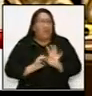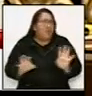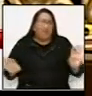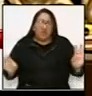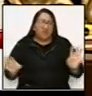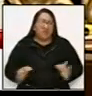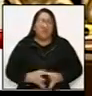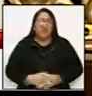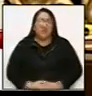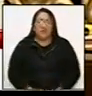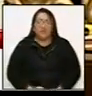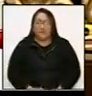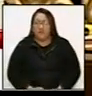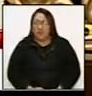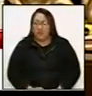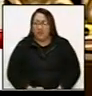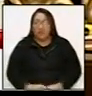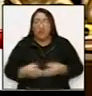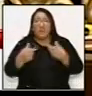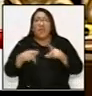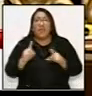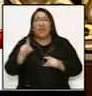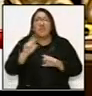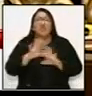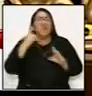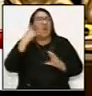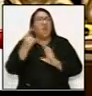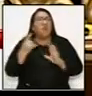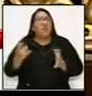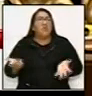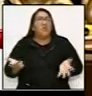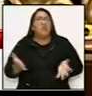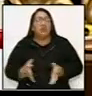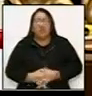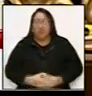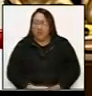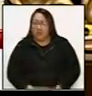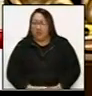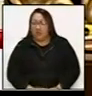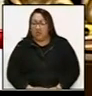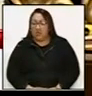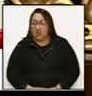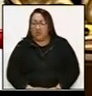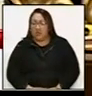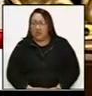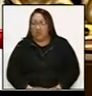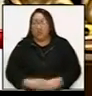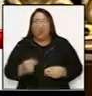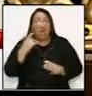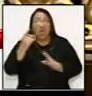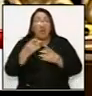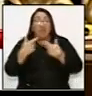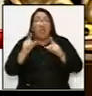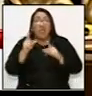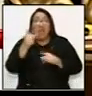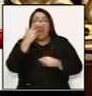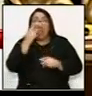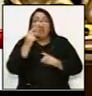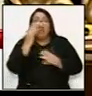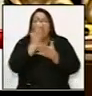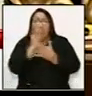harán, ¿no? Y que por qué el video estaba sin audio, por qué el video está fraccionado. ¿No tenemos derecho a preguntar